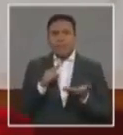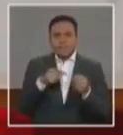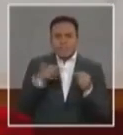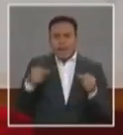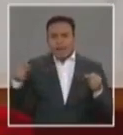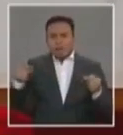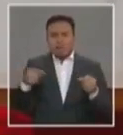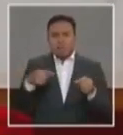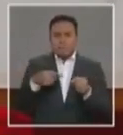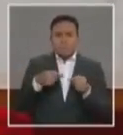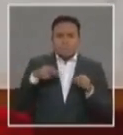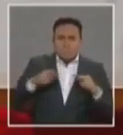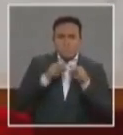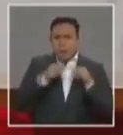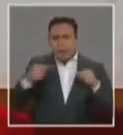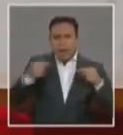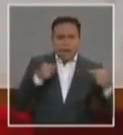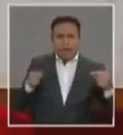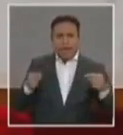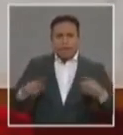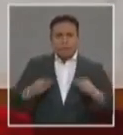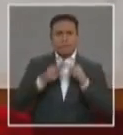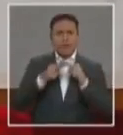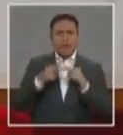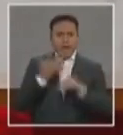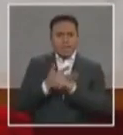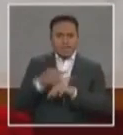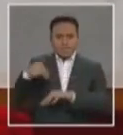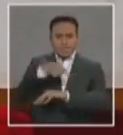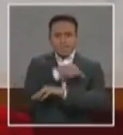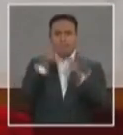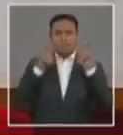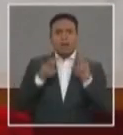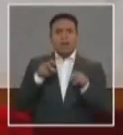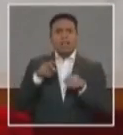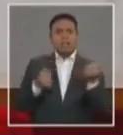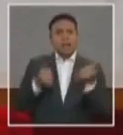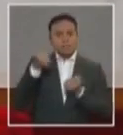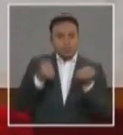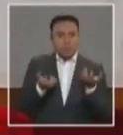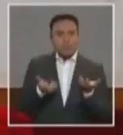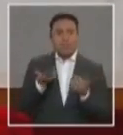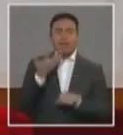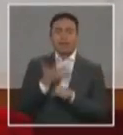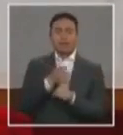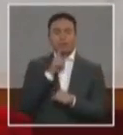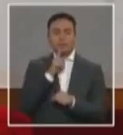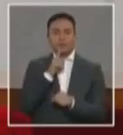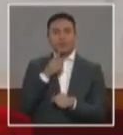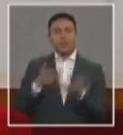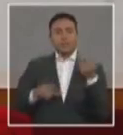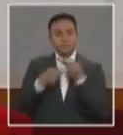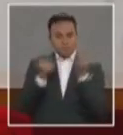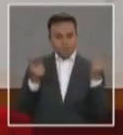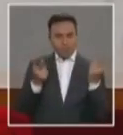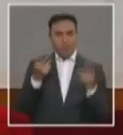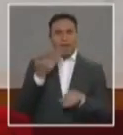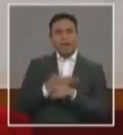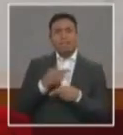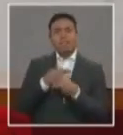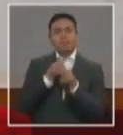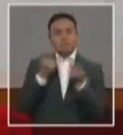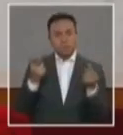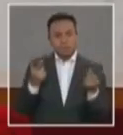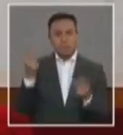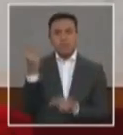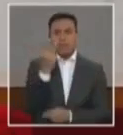menos para quienes se trasladan desde talcaguano a Concepción y viceversa ya sea trabajar o algún trámite tienen que pasar por lo menos una hora